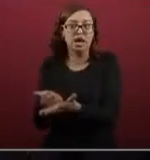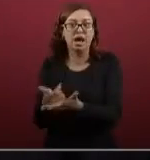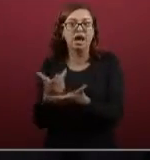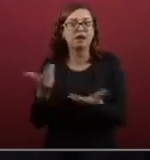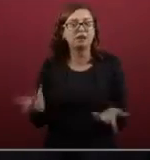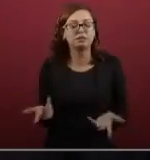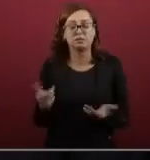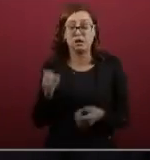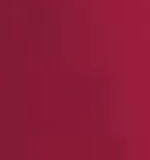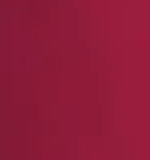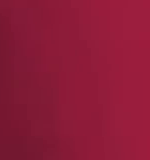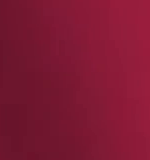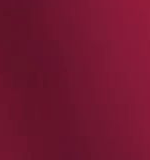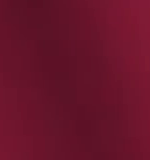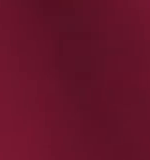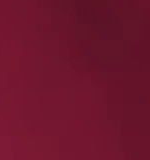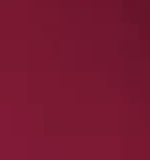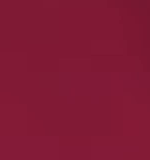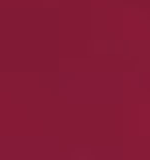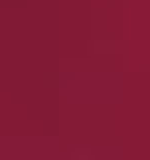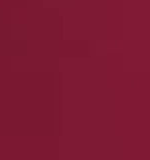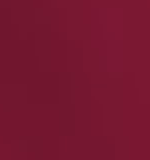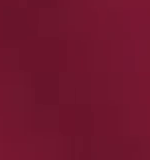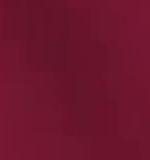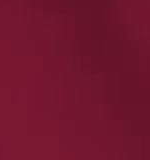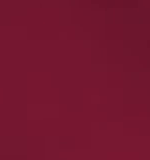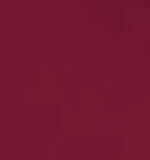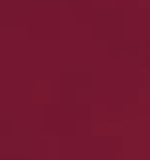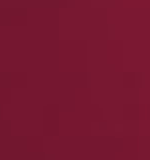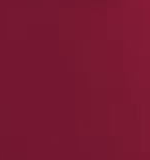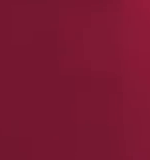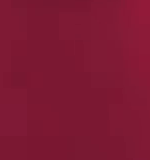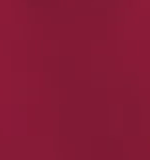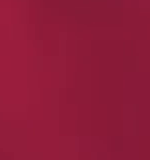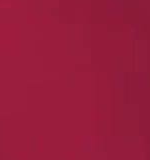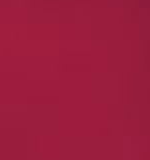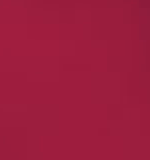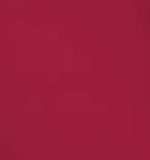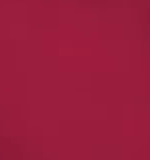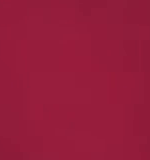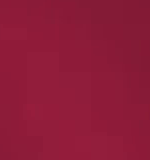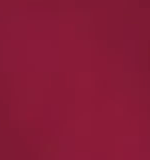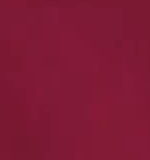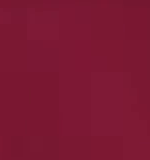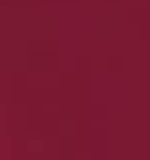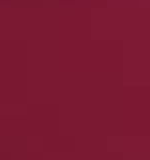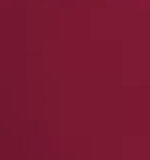encargos. Gobierno de México.